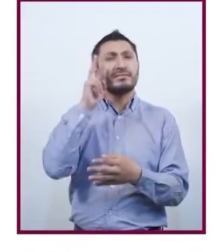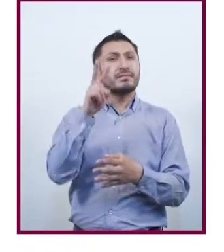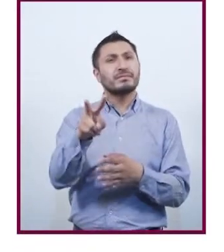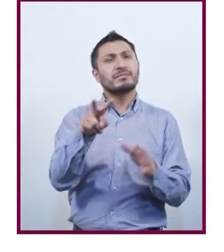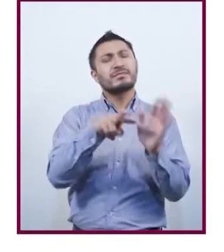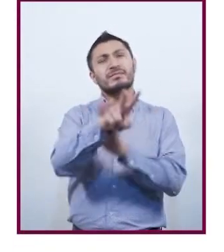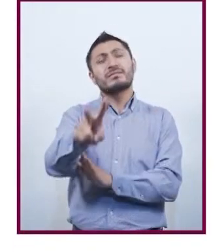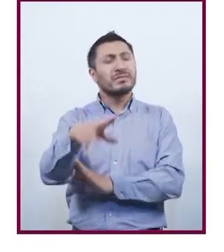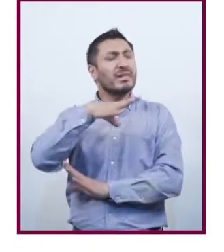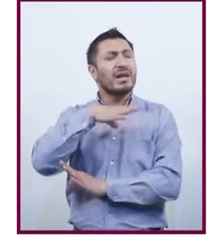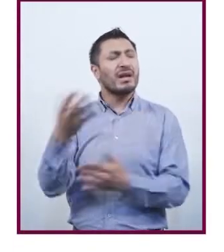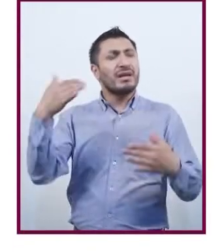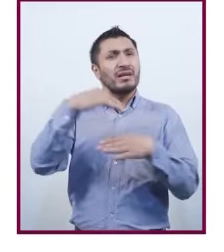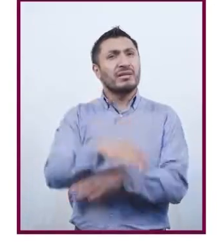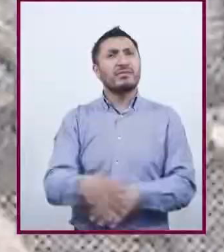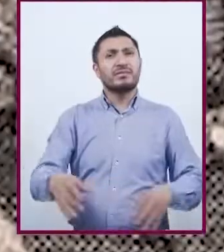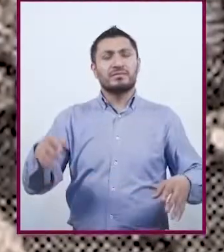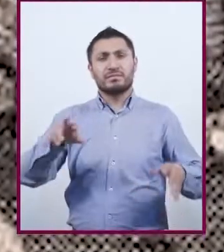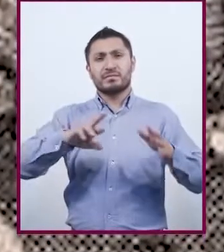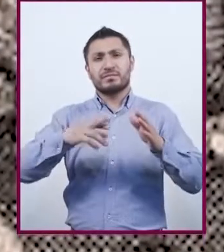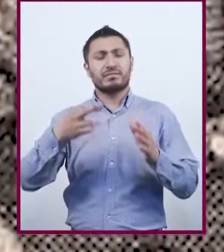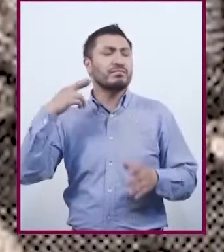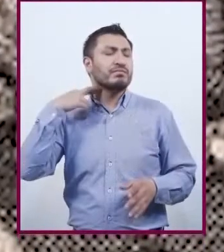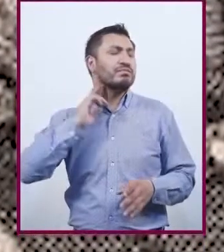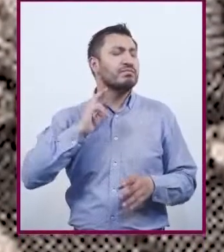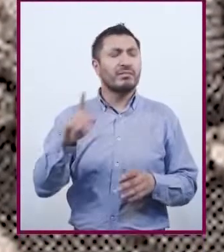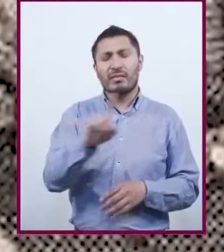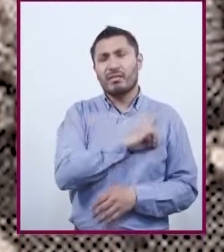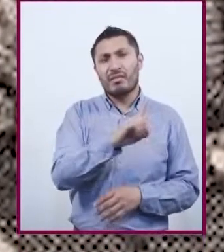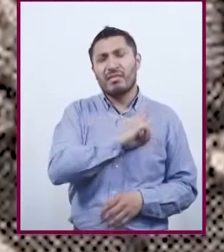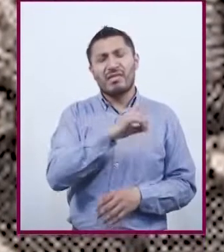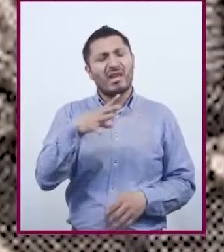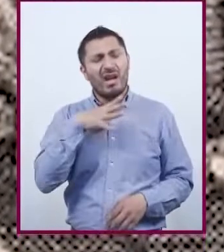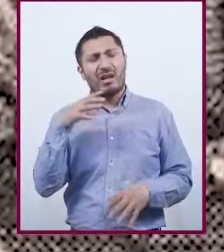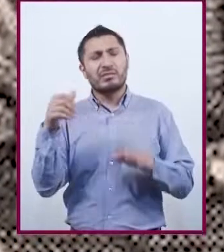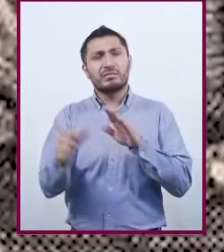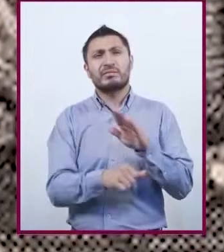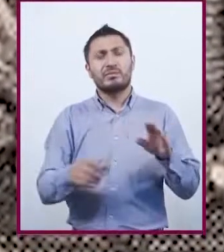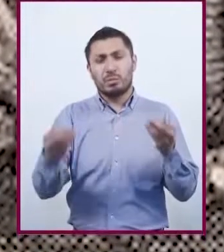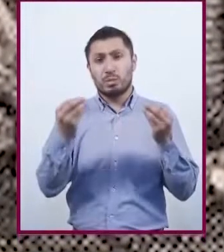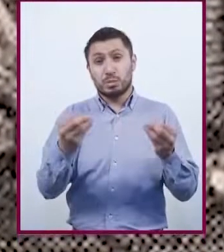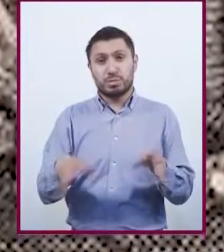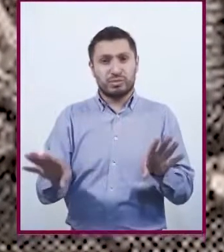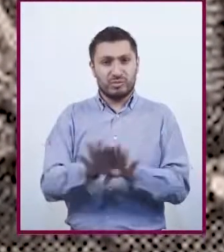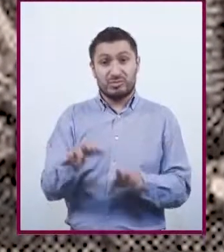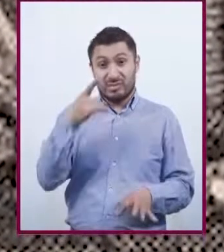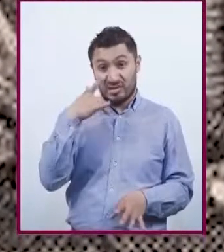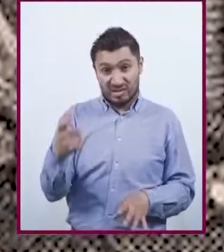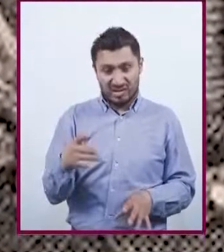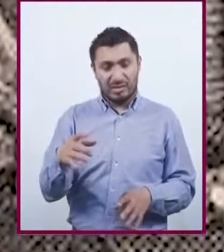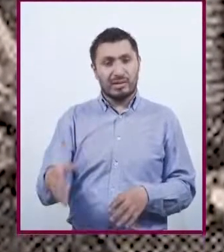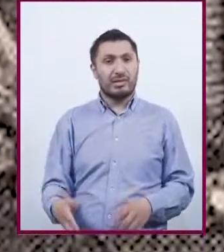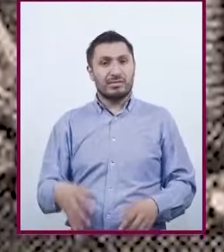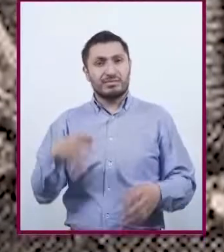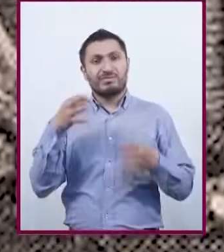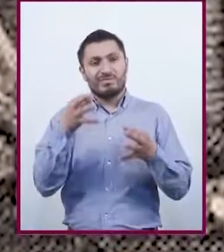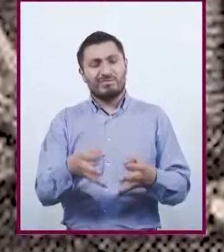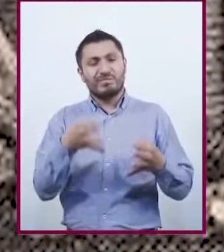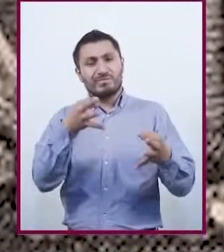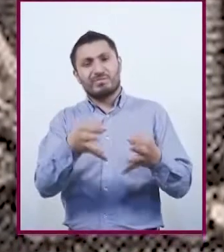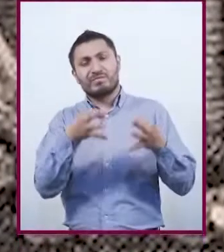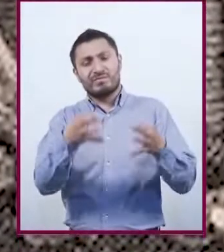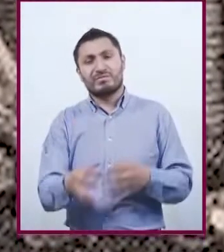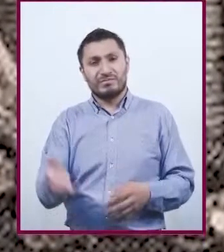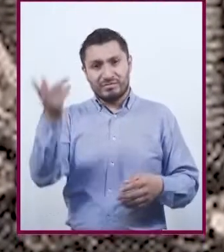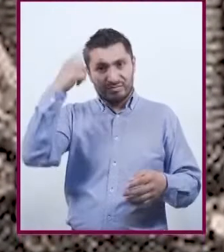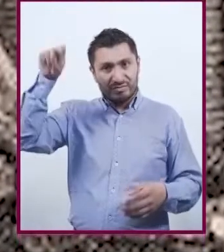en una visión que acababa de tener sobre un ser mecánico y solitario que tenía mucho de sobrenatural. Su obsesión por